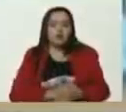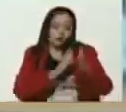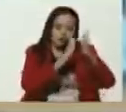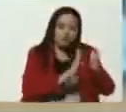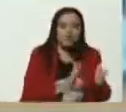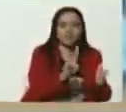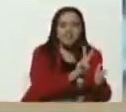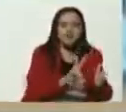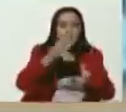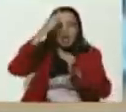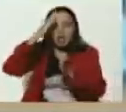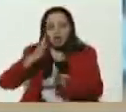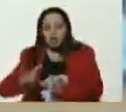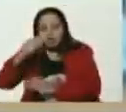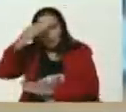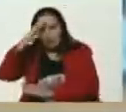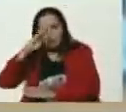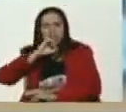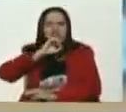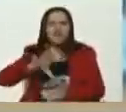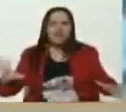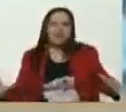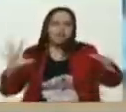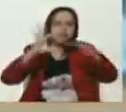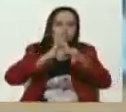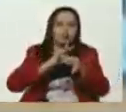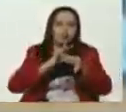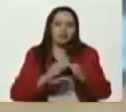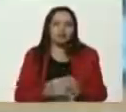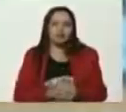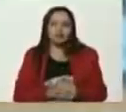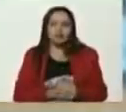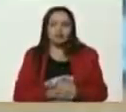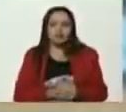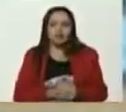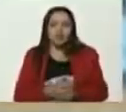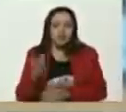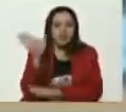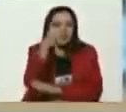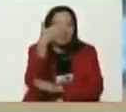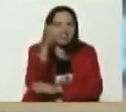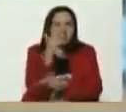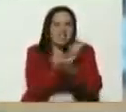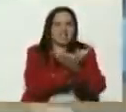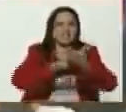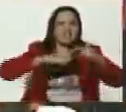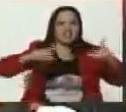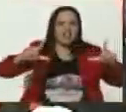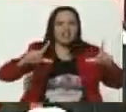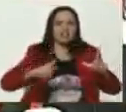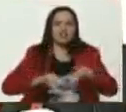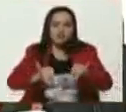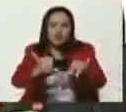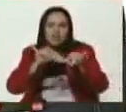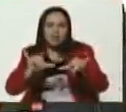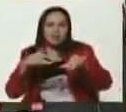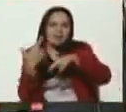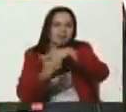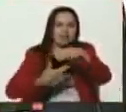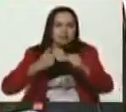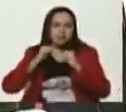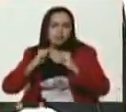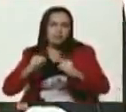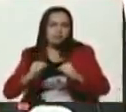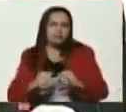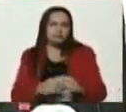Cuba en la historia unidas, banderas de libertad de una misma rebeldía.